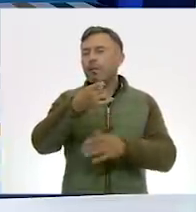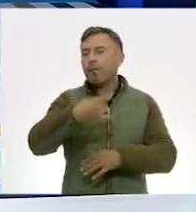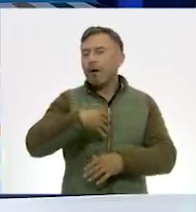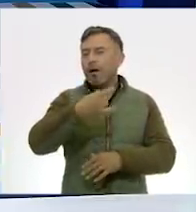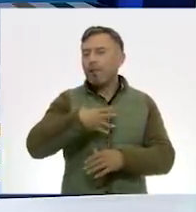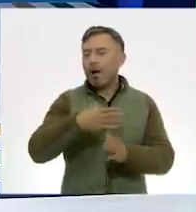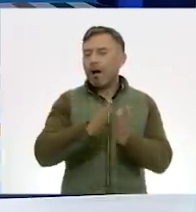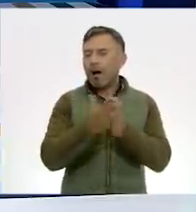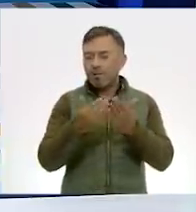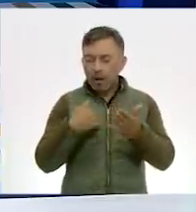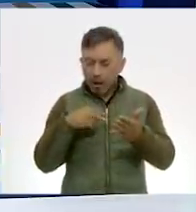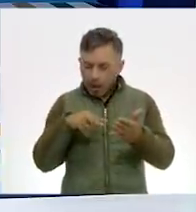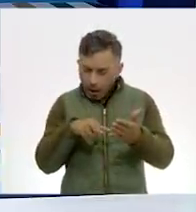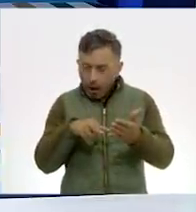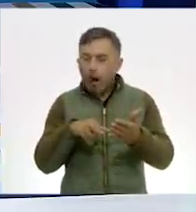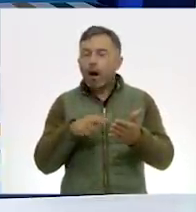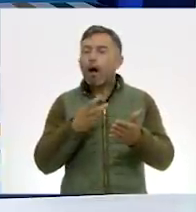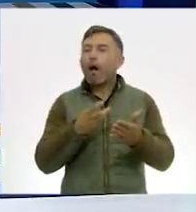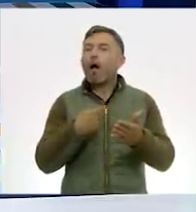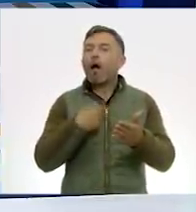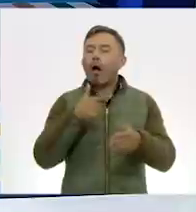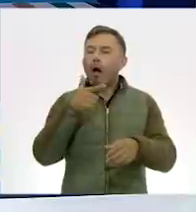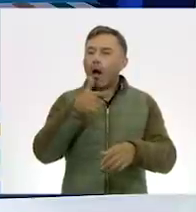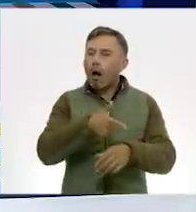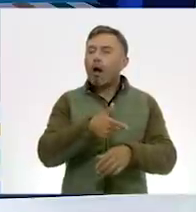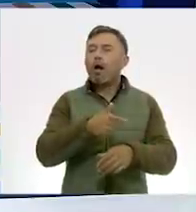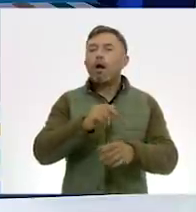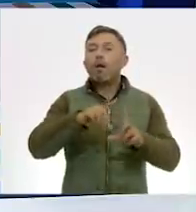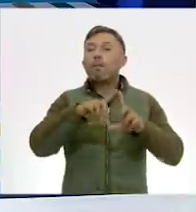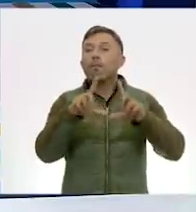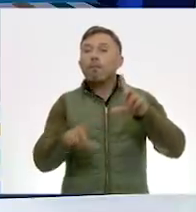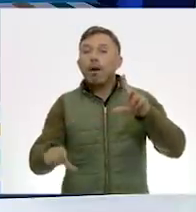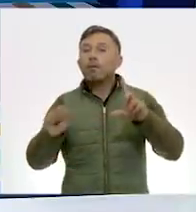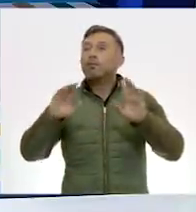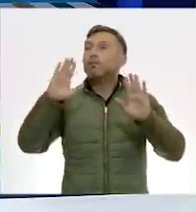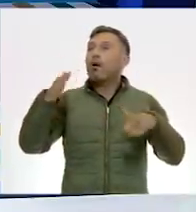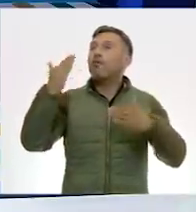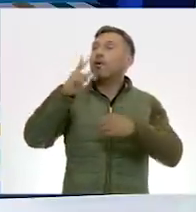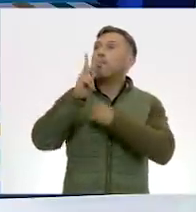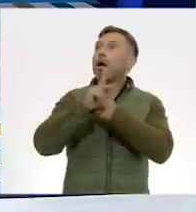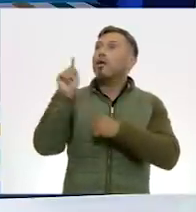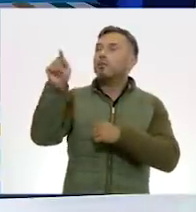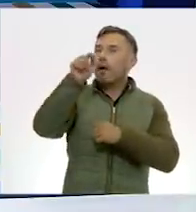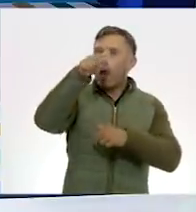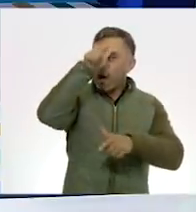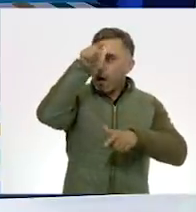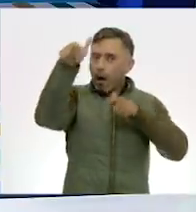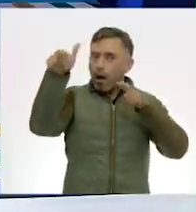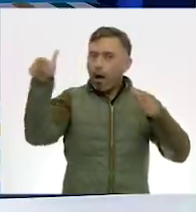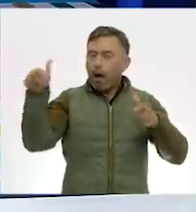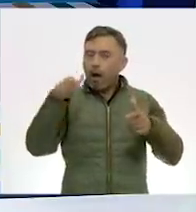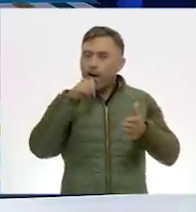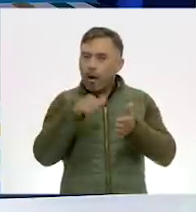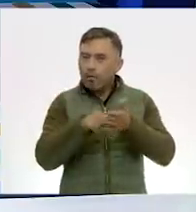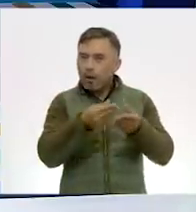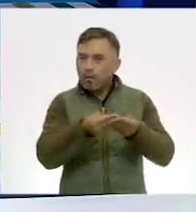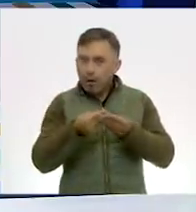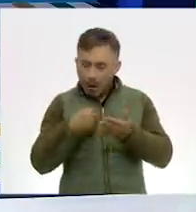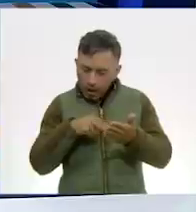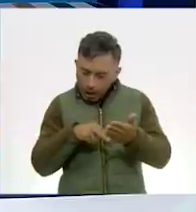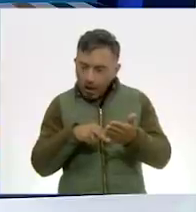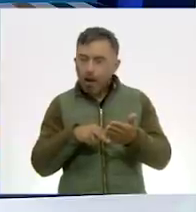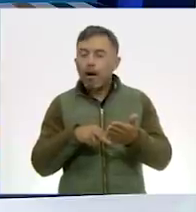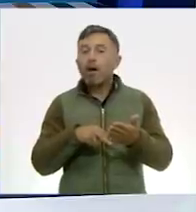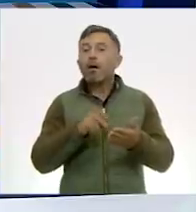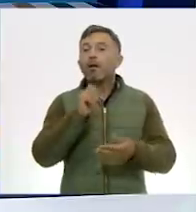estuve enterado de los acontecimientos que sucedían en el país y fuera de él, a la vez que llegaban a mis manos las entregas